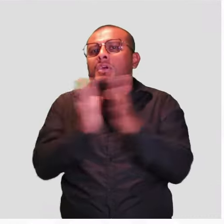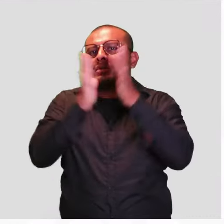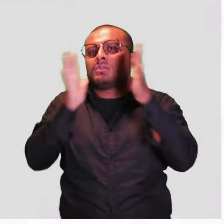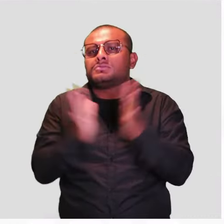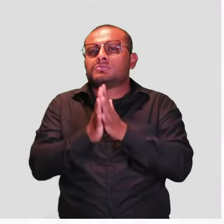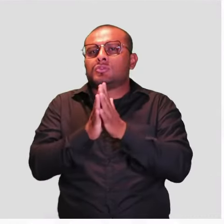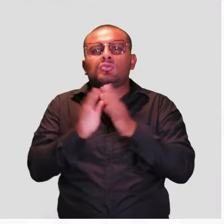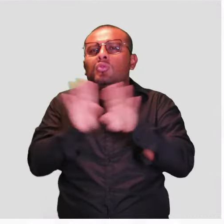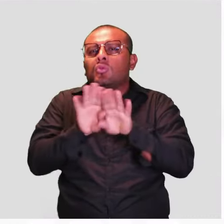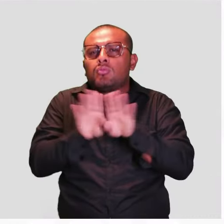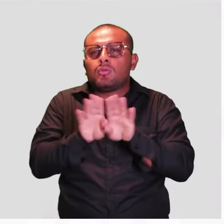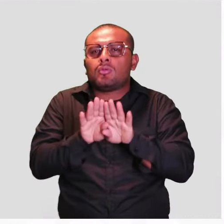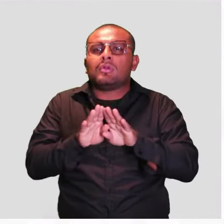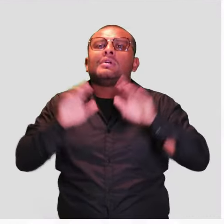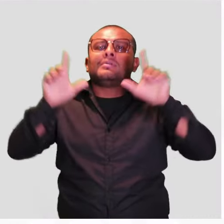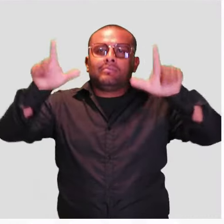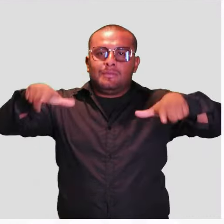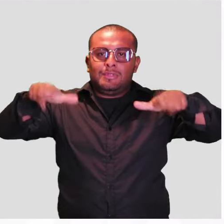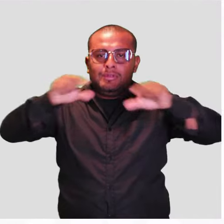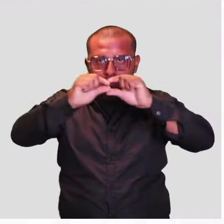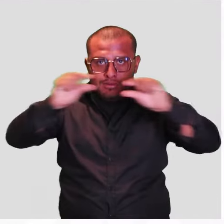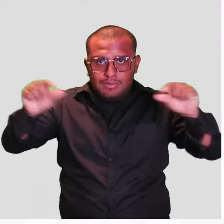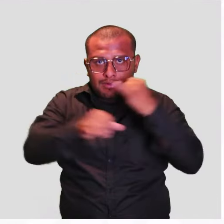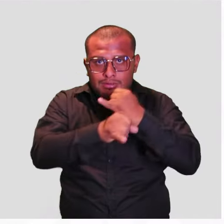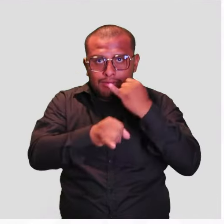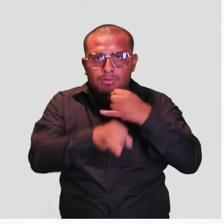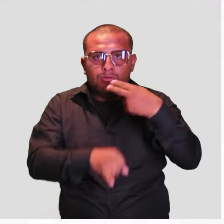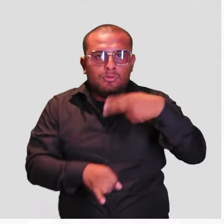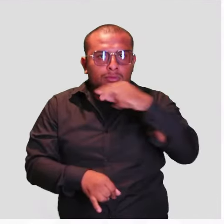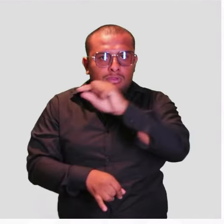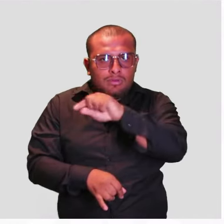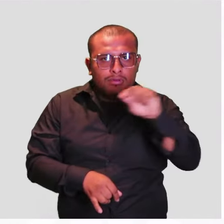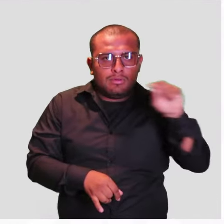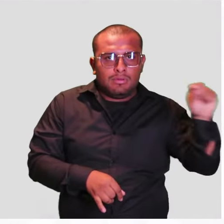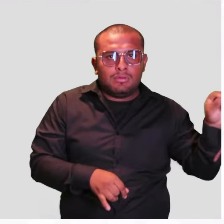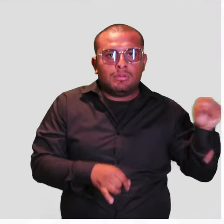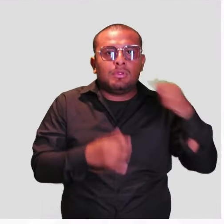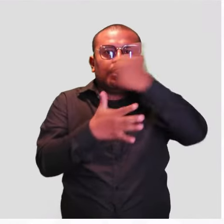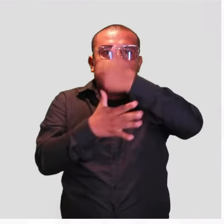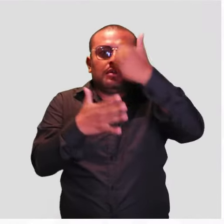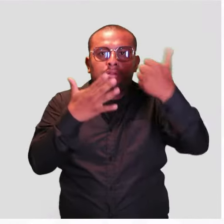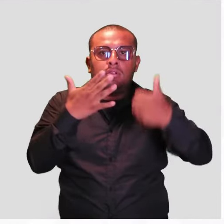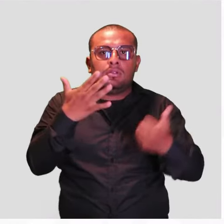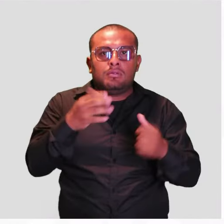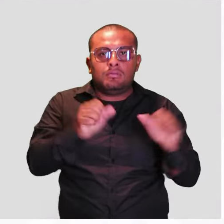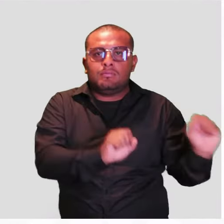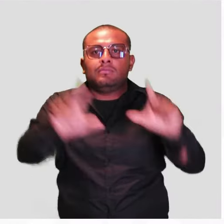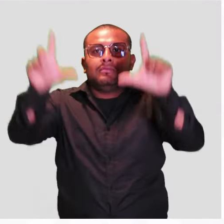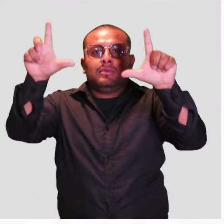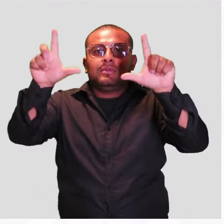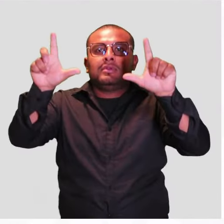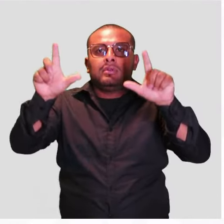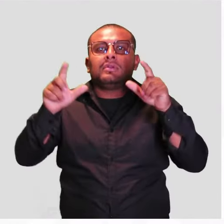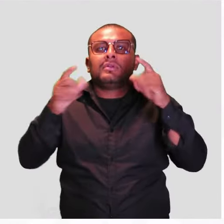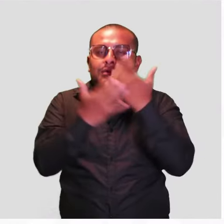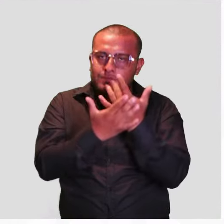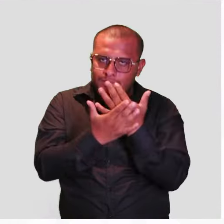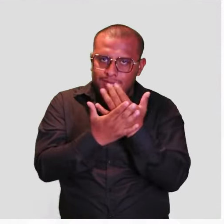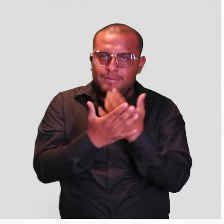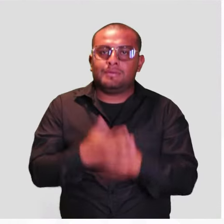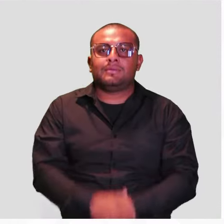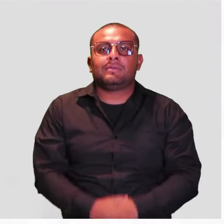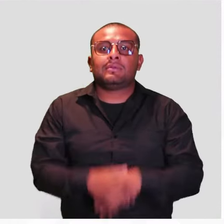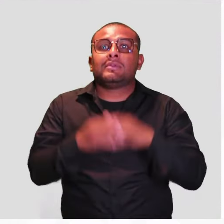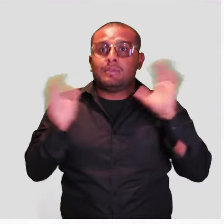determinará de acuerdo con el registro que lleven a cabo las candidaturas en el chat publicado en la plataforma de esta videoconferencia. Y ya